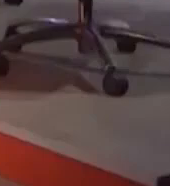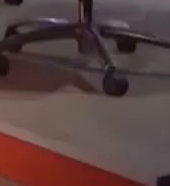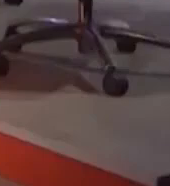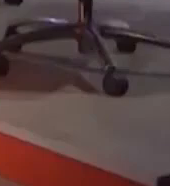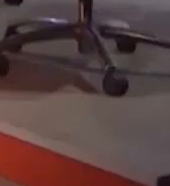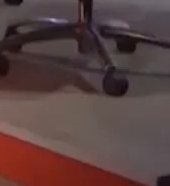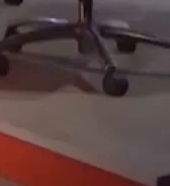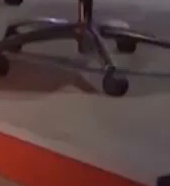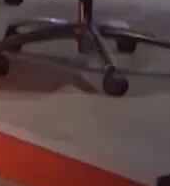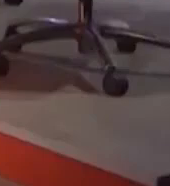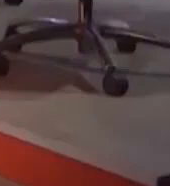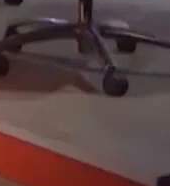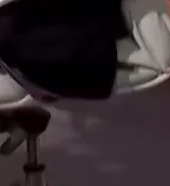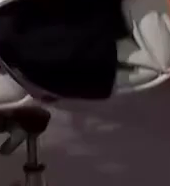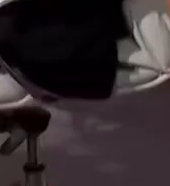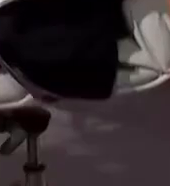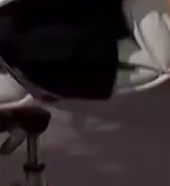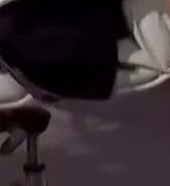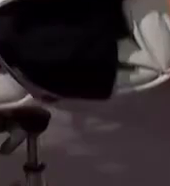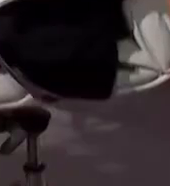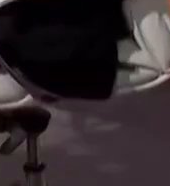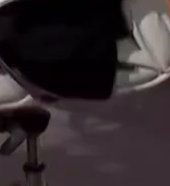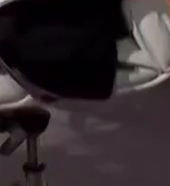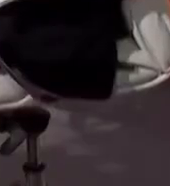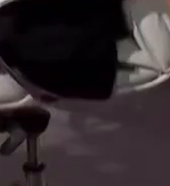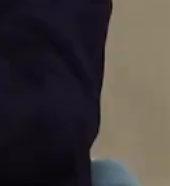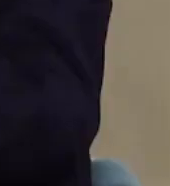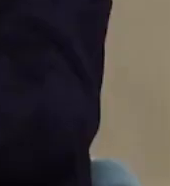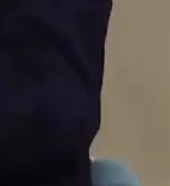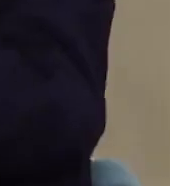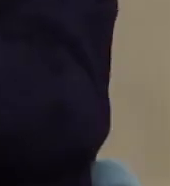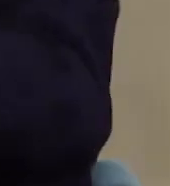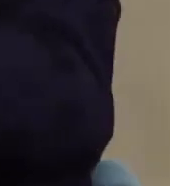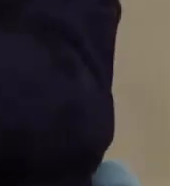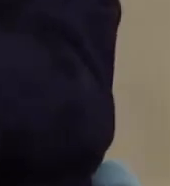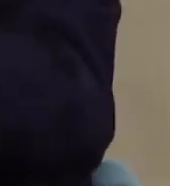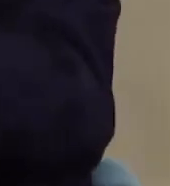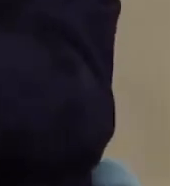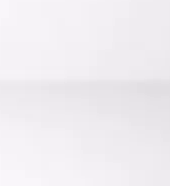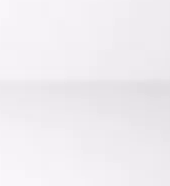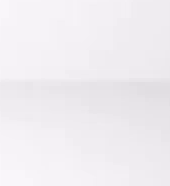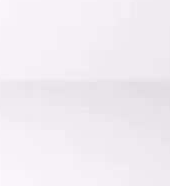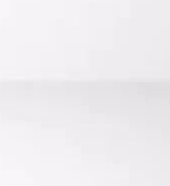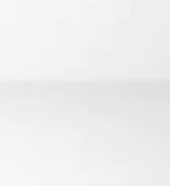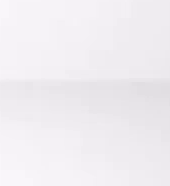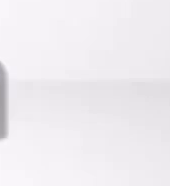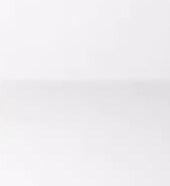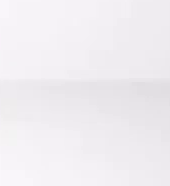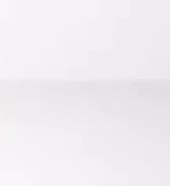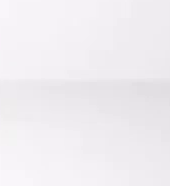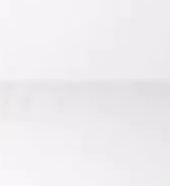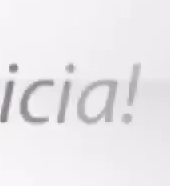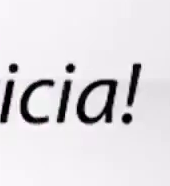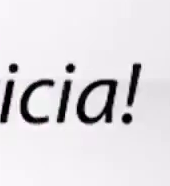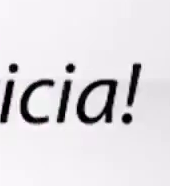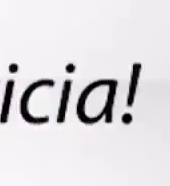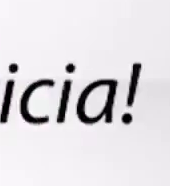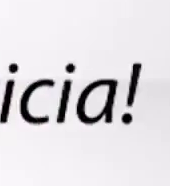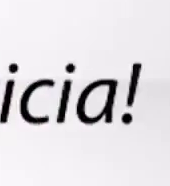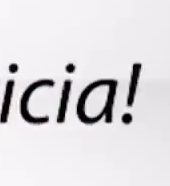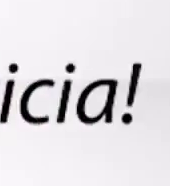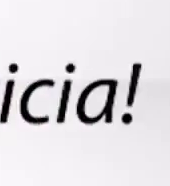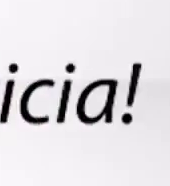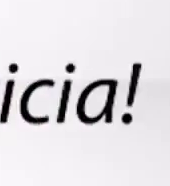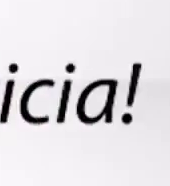de 20 años con la participación de reconocidos analistas y personalidades mesa redonda